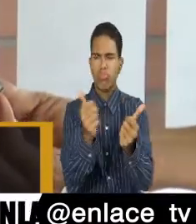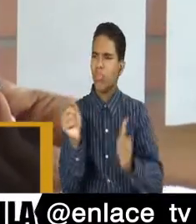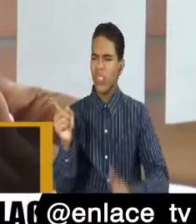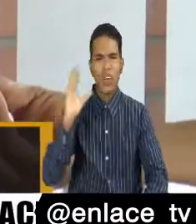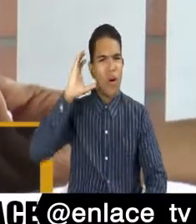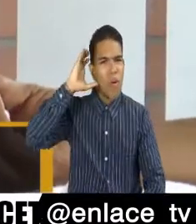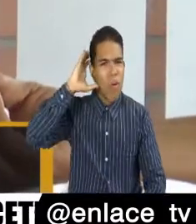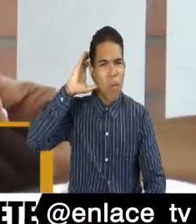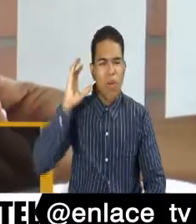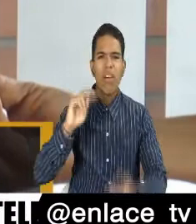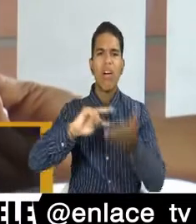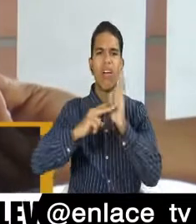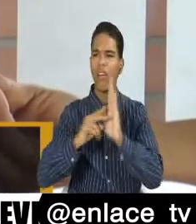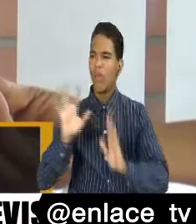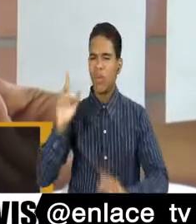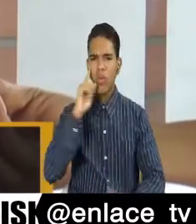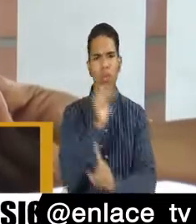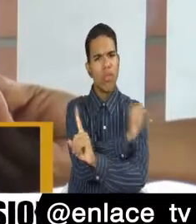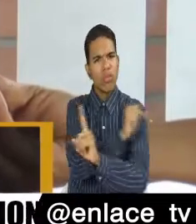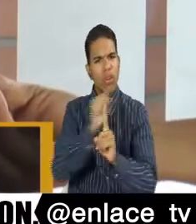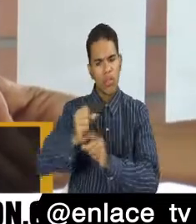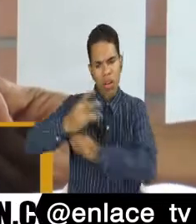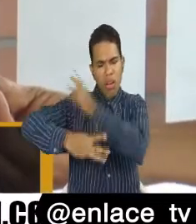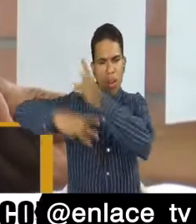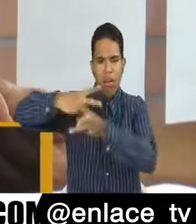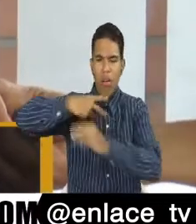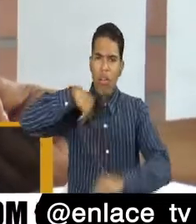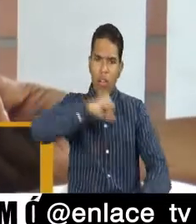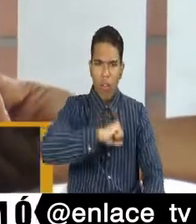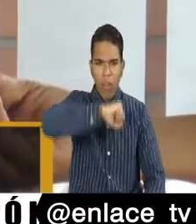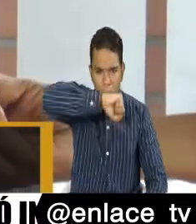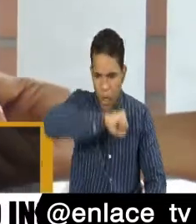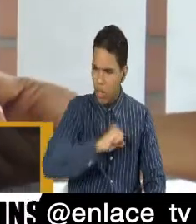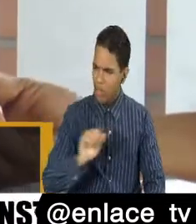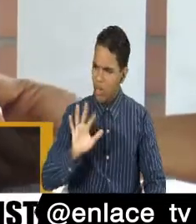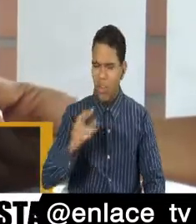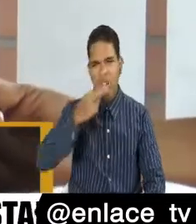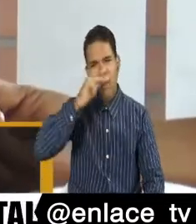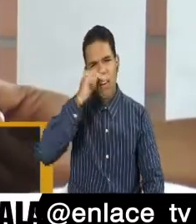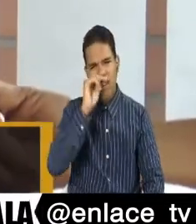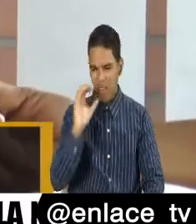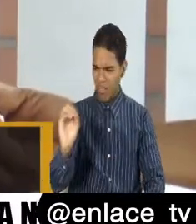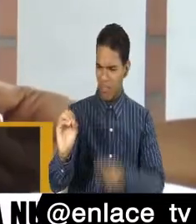el patrimonio social de la humanidad y un niño de esto pues de una manera